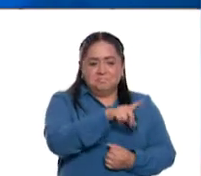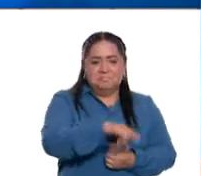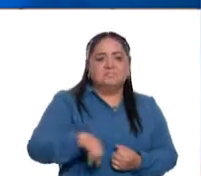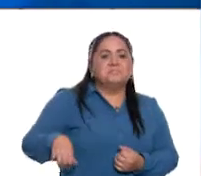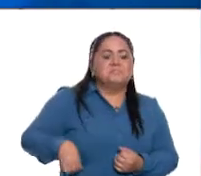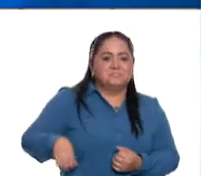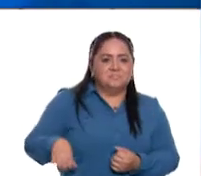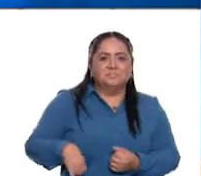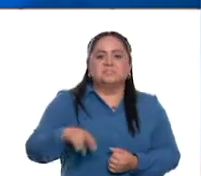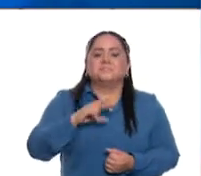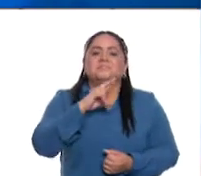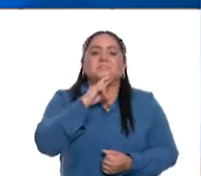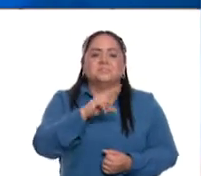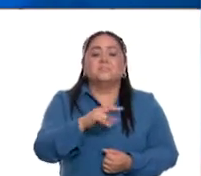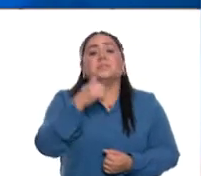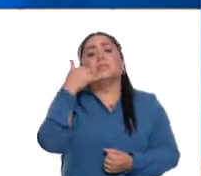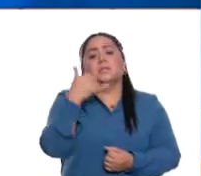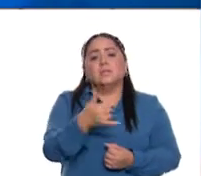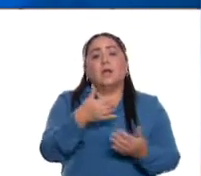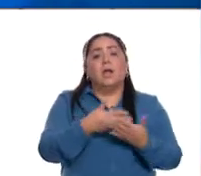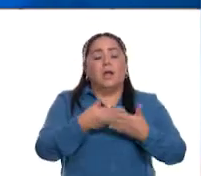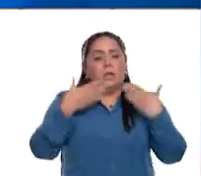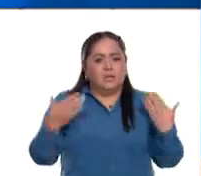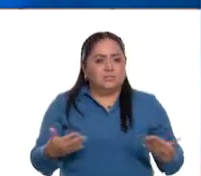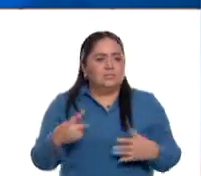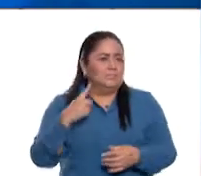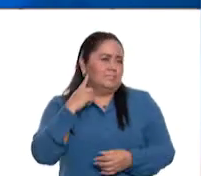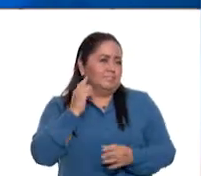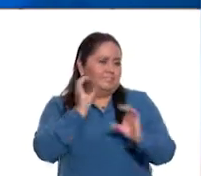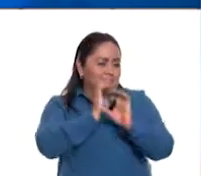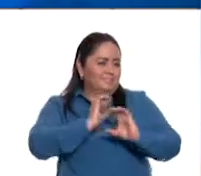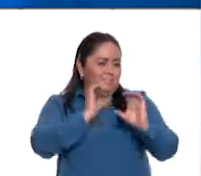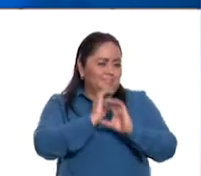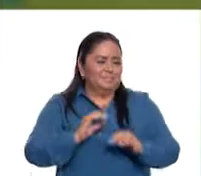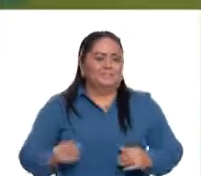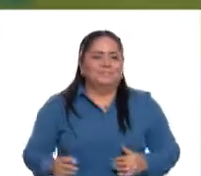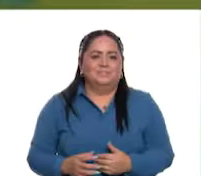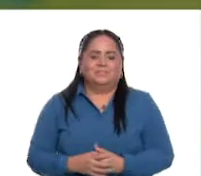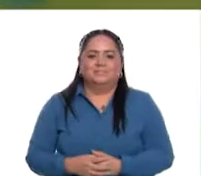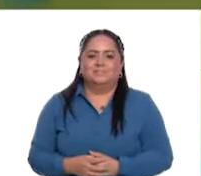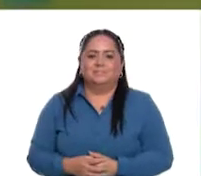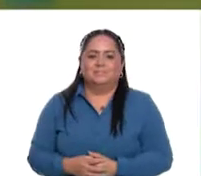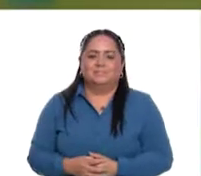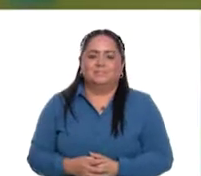interesante respuesta, Francisco. Y ahora escuchemos su canción.